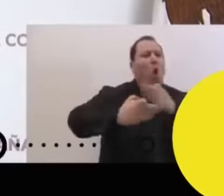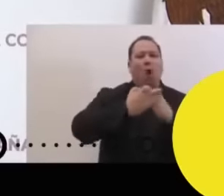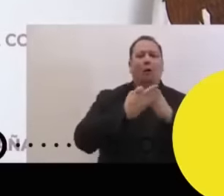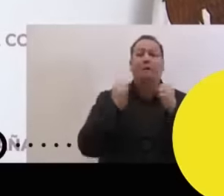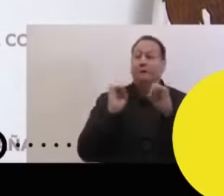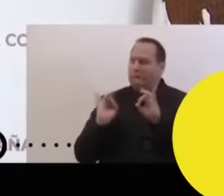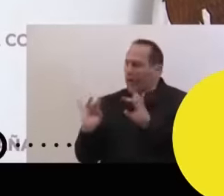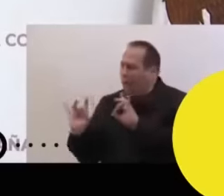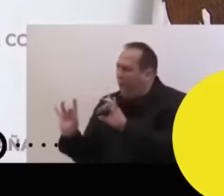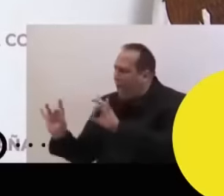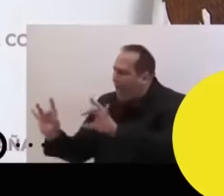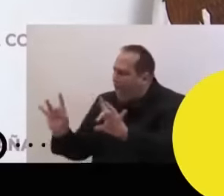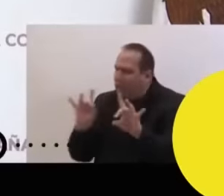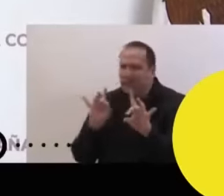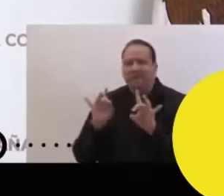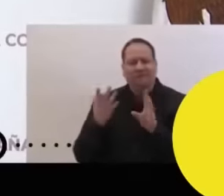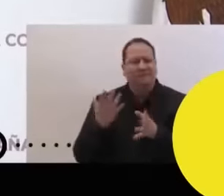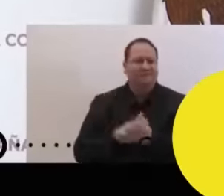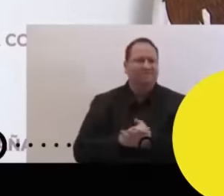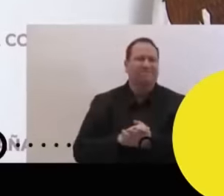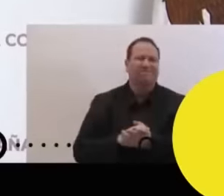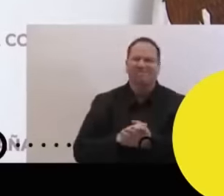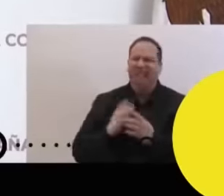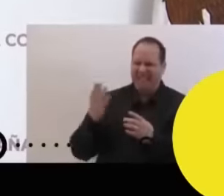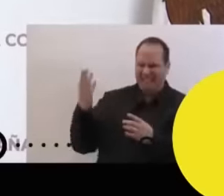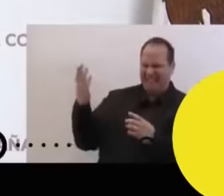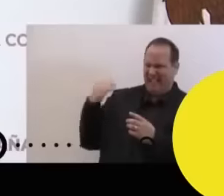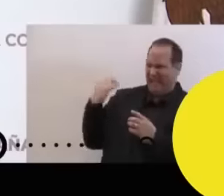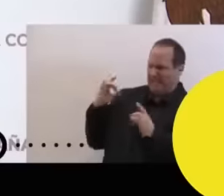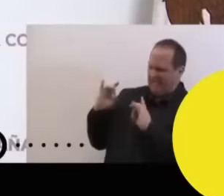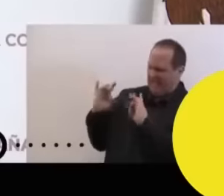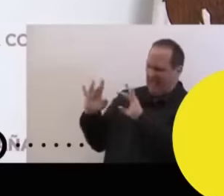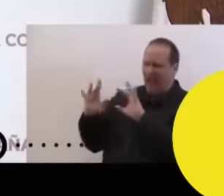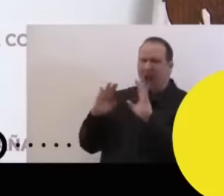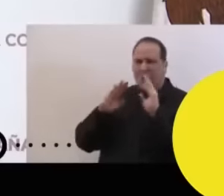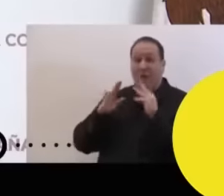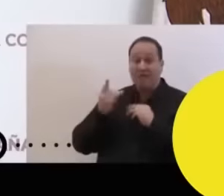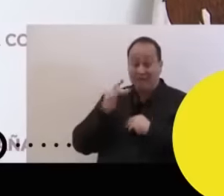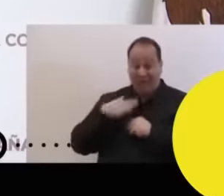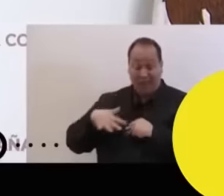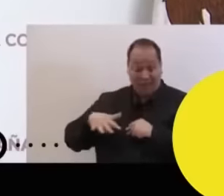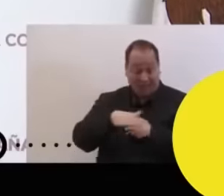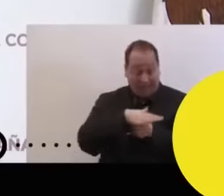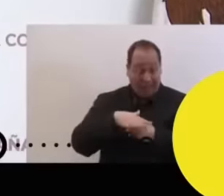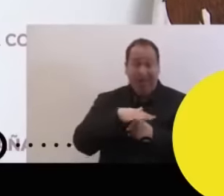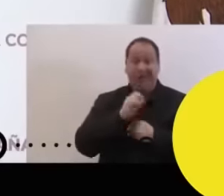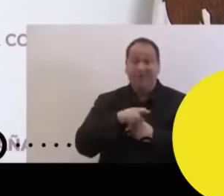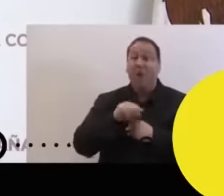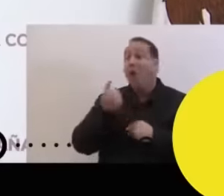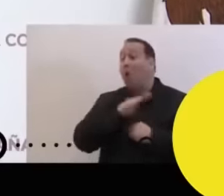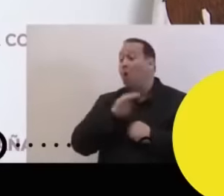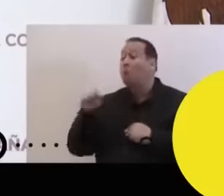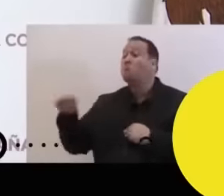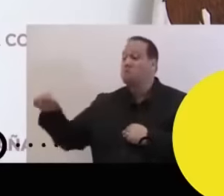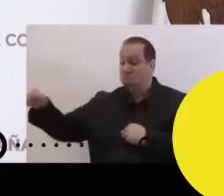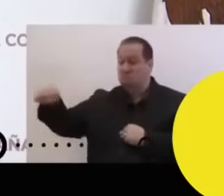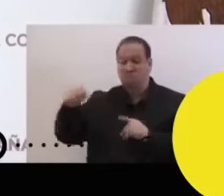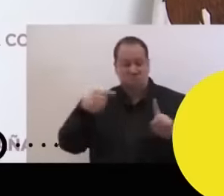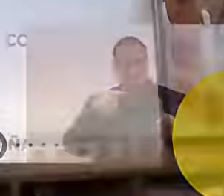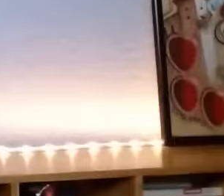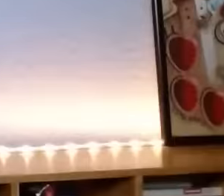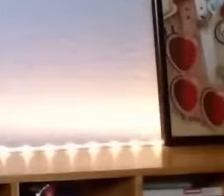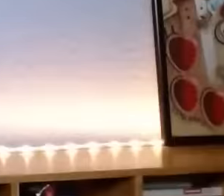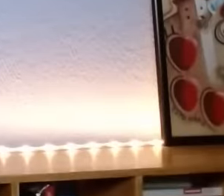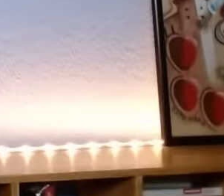de seguridad que se tiene en torno a los acontecimientos criminógenos en la ciudad de Tijuana y en otros municipios de esta entidad y en